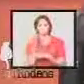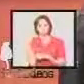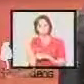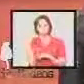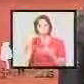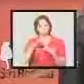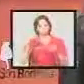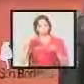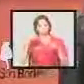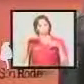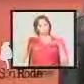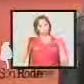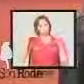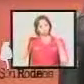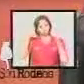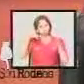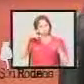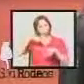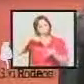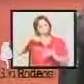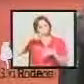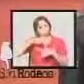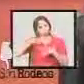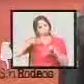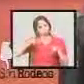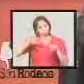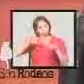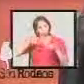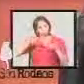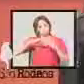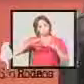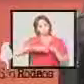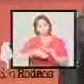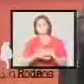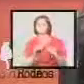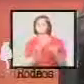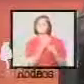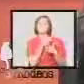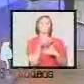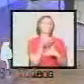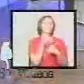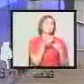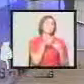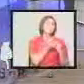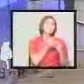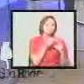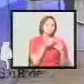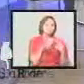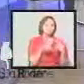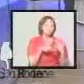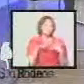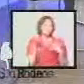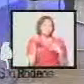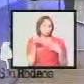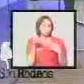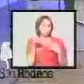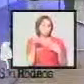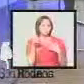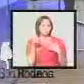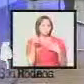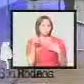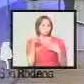poder seguir atendiendo a ese segmento de la población. ¿Cuánto es lo que va a estar en ese rubro de esos 30.600